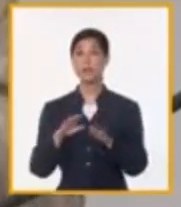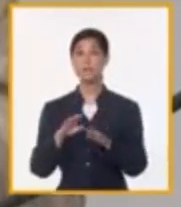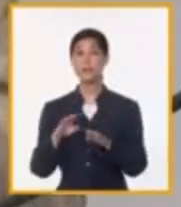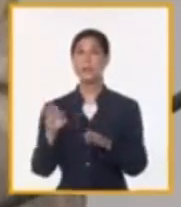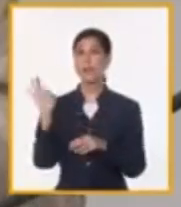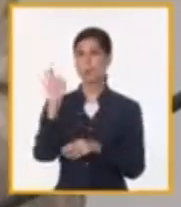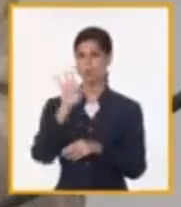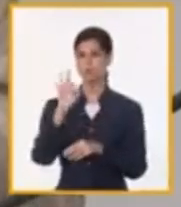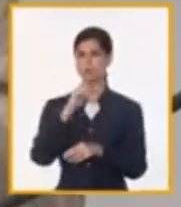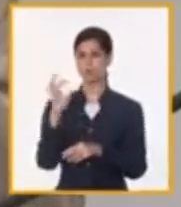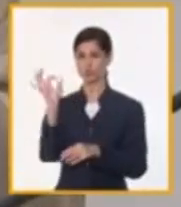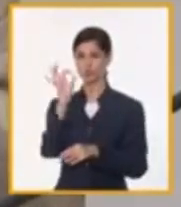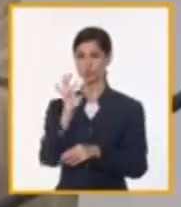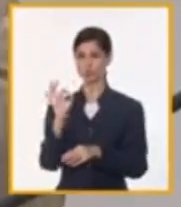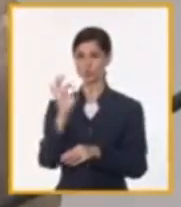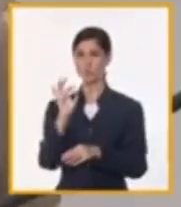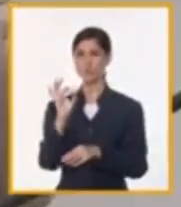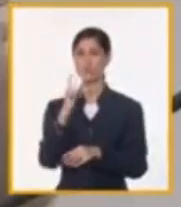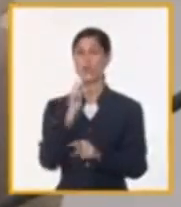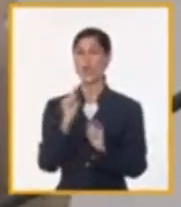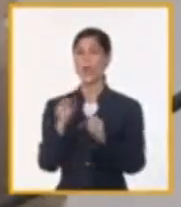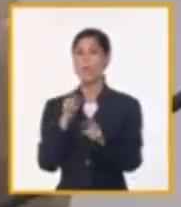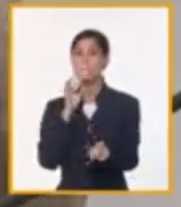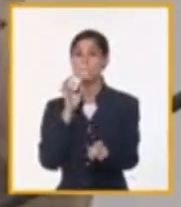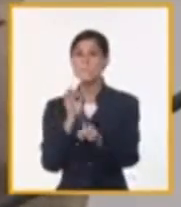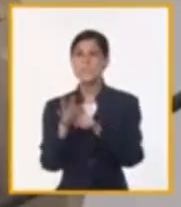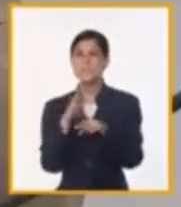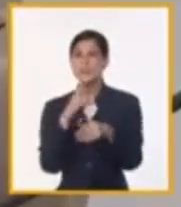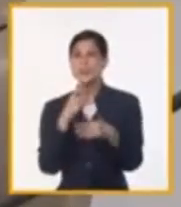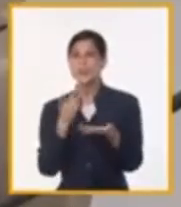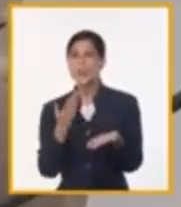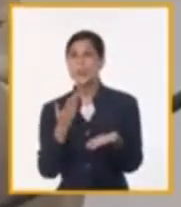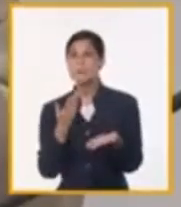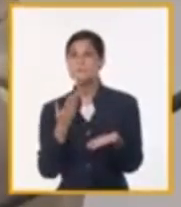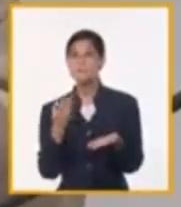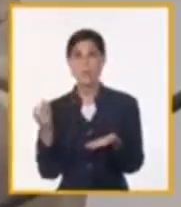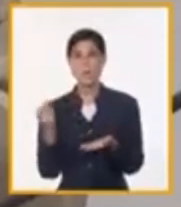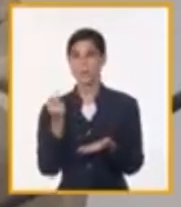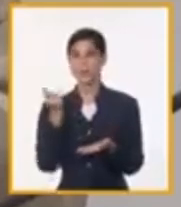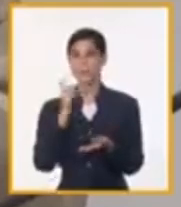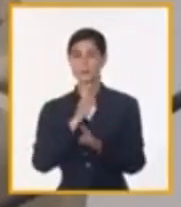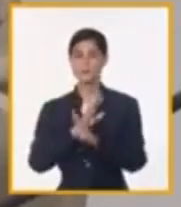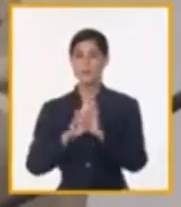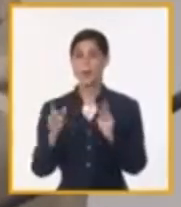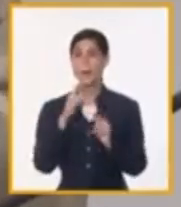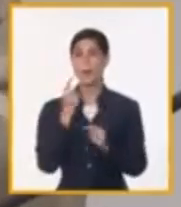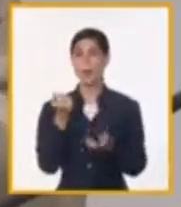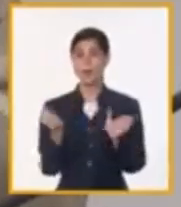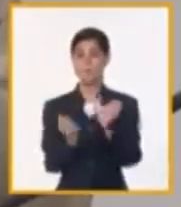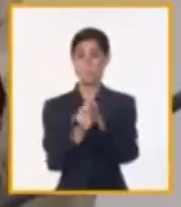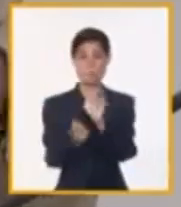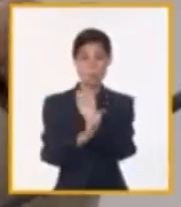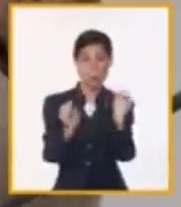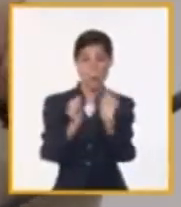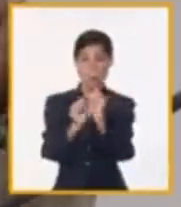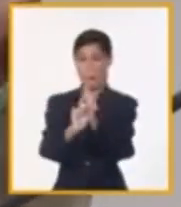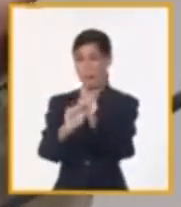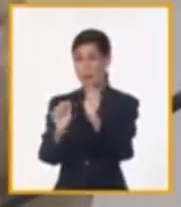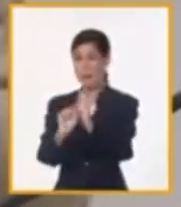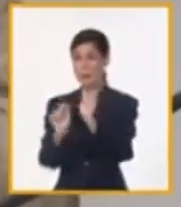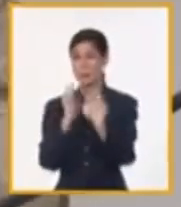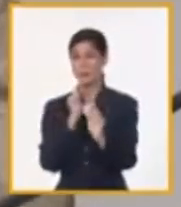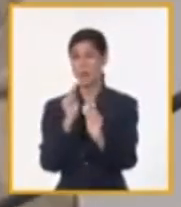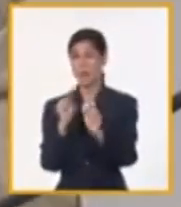octubre comenzaron a caer como quien dice de casualidad también la los bombazos en en la frontera y yo quería